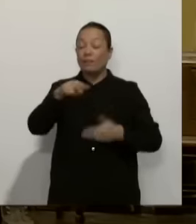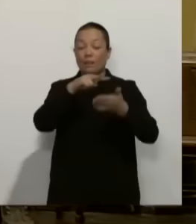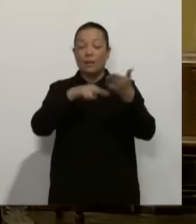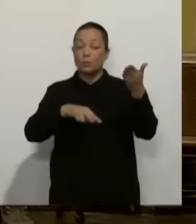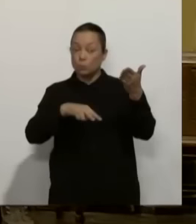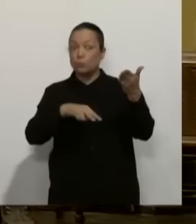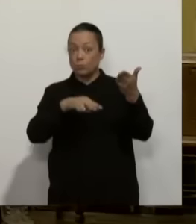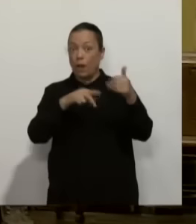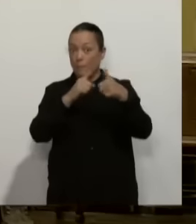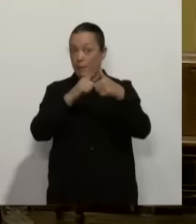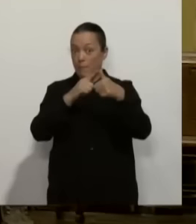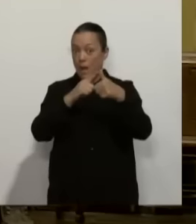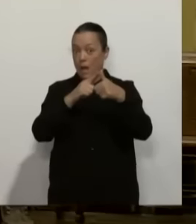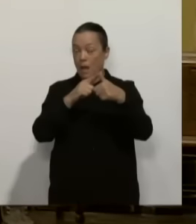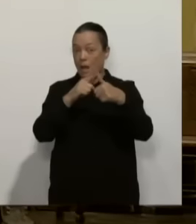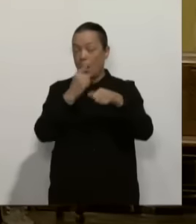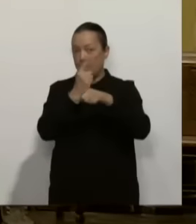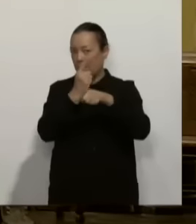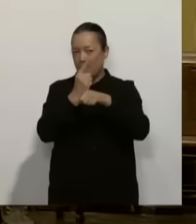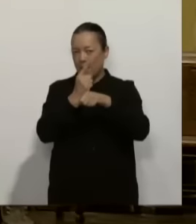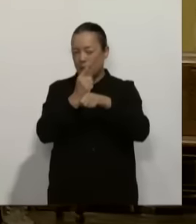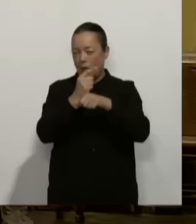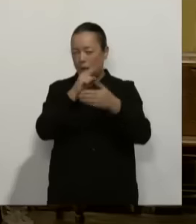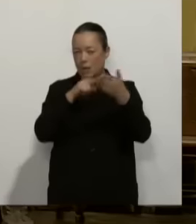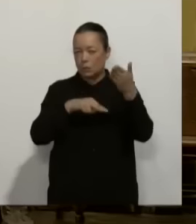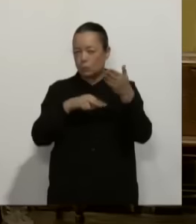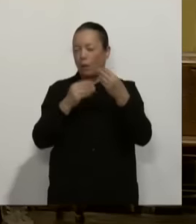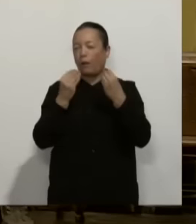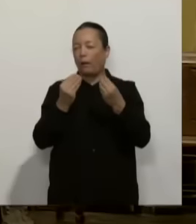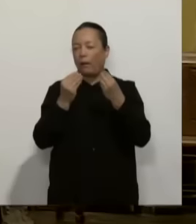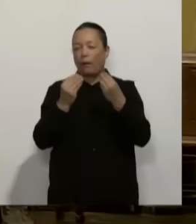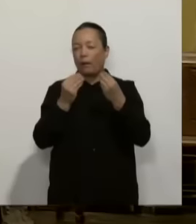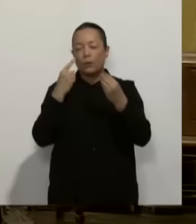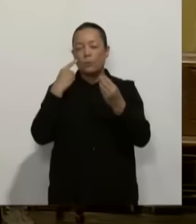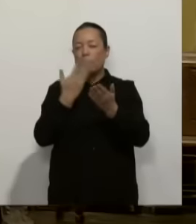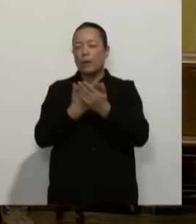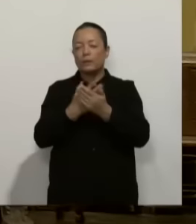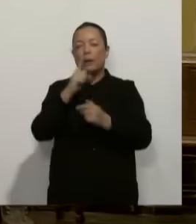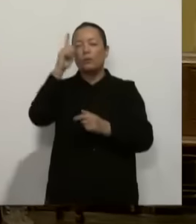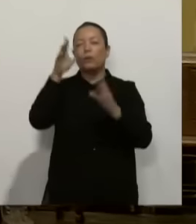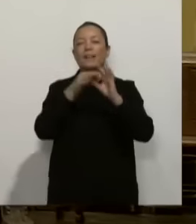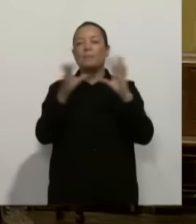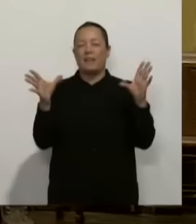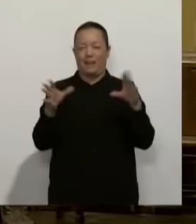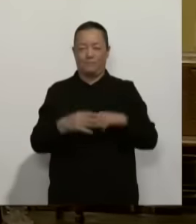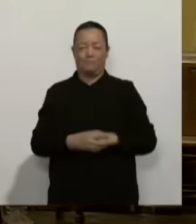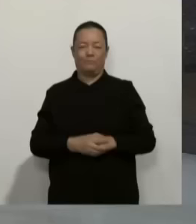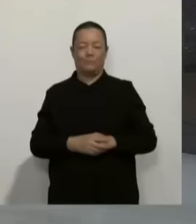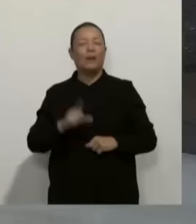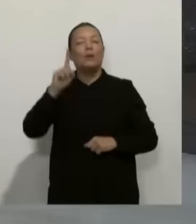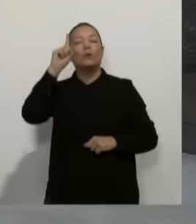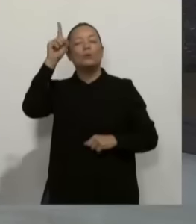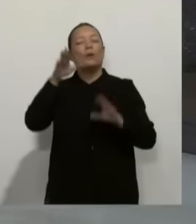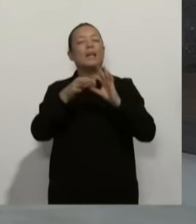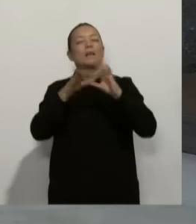Esta lectura del libro del Deuteronomio nos muestra, entre otras características, la característica de un Dios liberador,